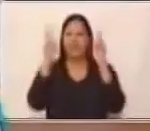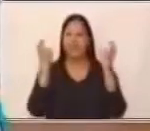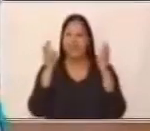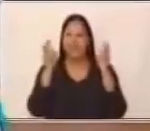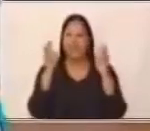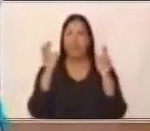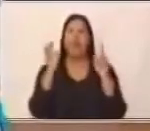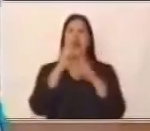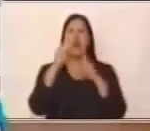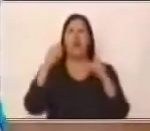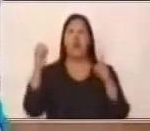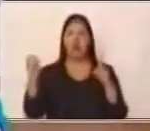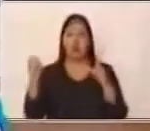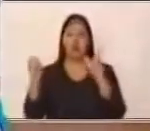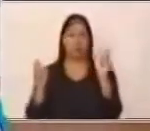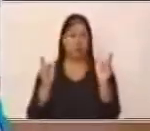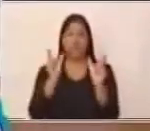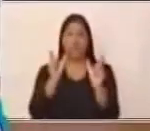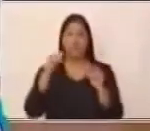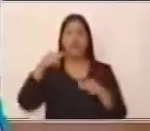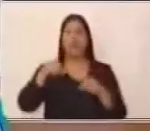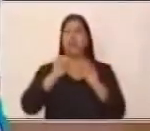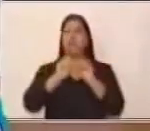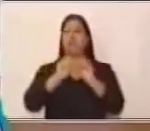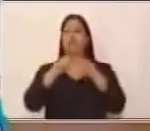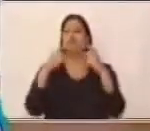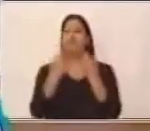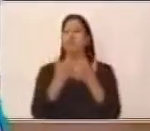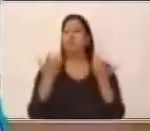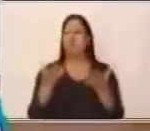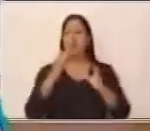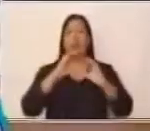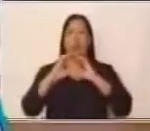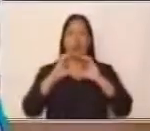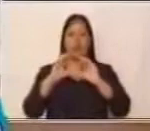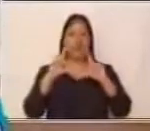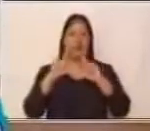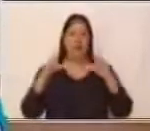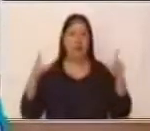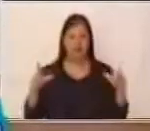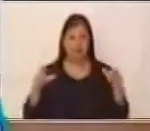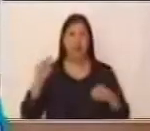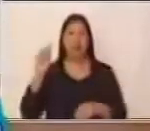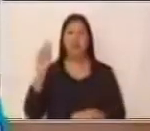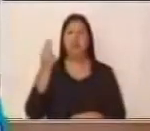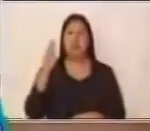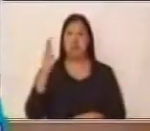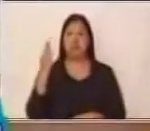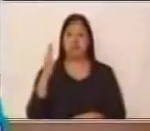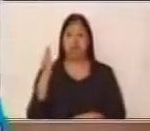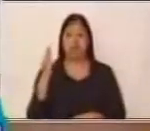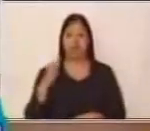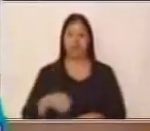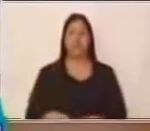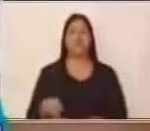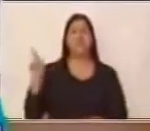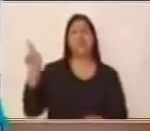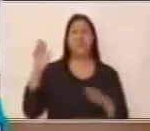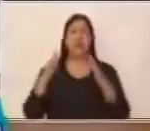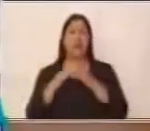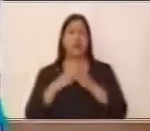compuestas del área de Comunicación y Lenguaje en el grado de Segundo Básico. Si en casa hay alguna persona con